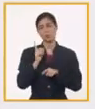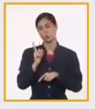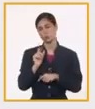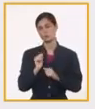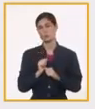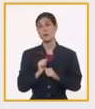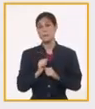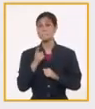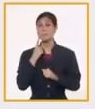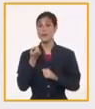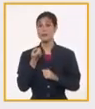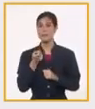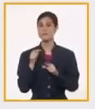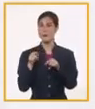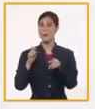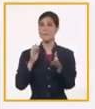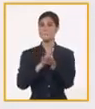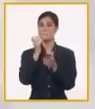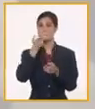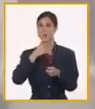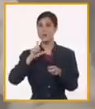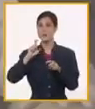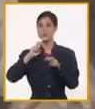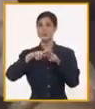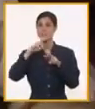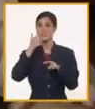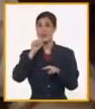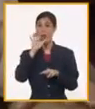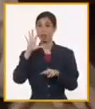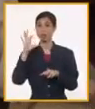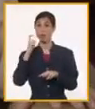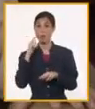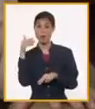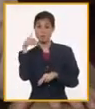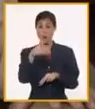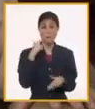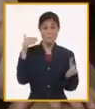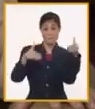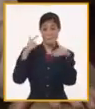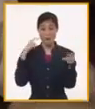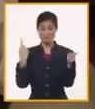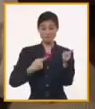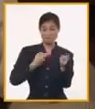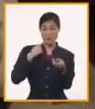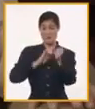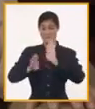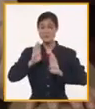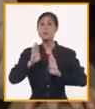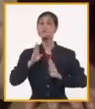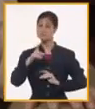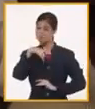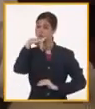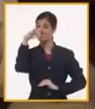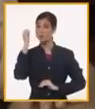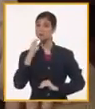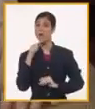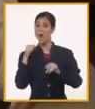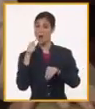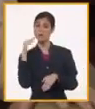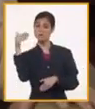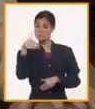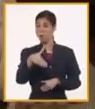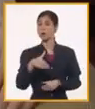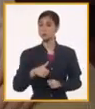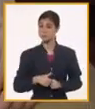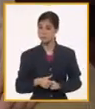alguna manera. Yo me involucré en cuanta actividad revolucionaria tenía la universidad. Yo me involucraba, de una u